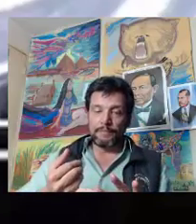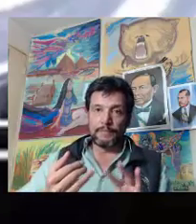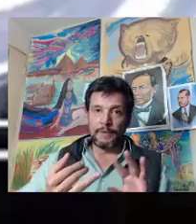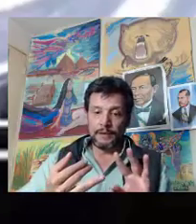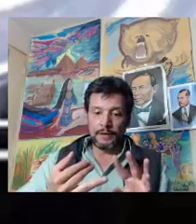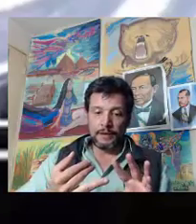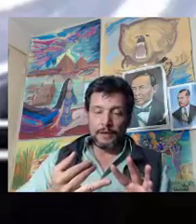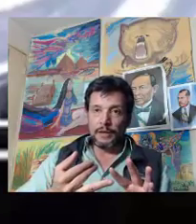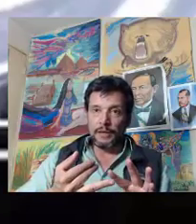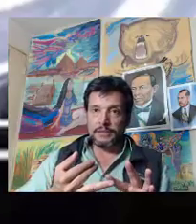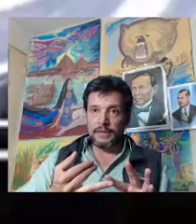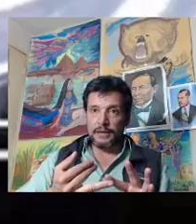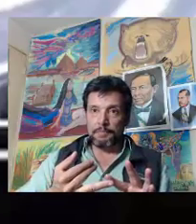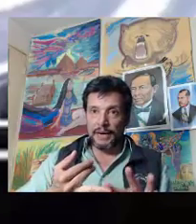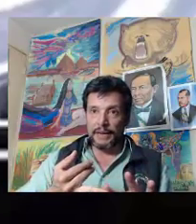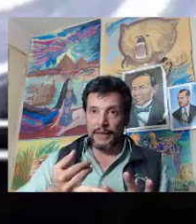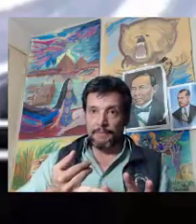PRI,